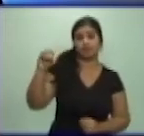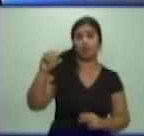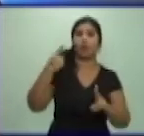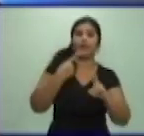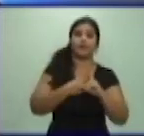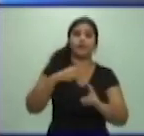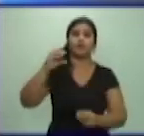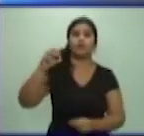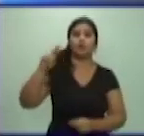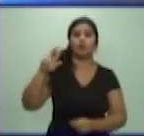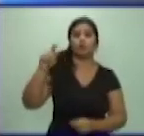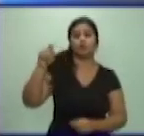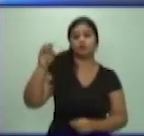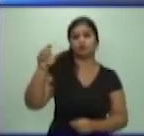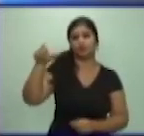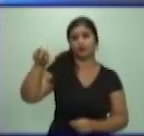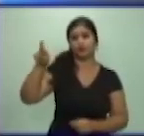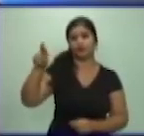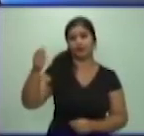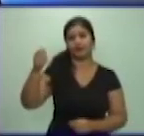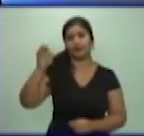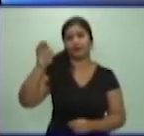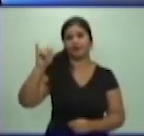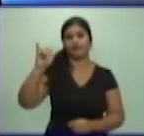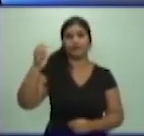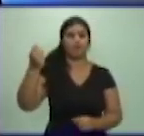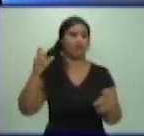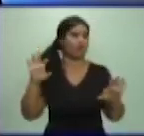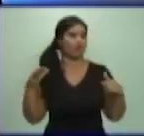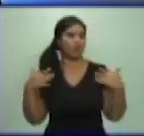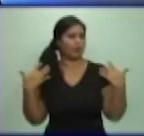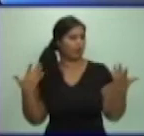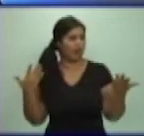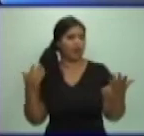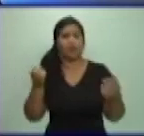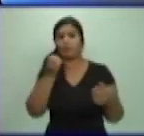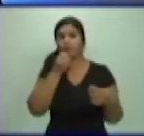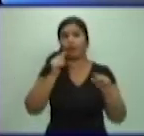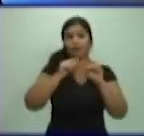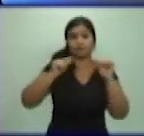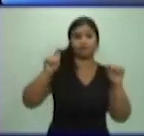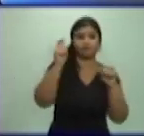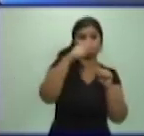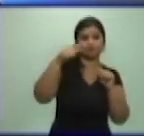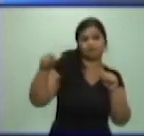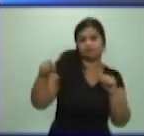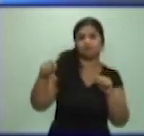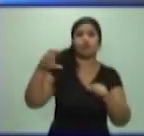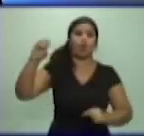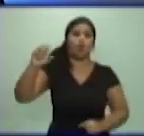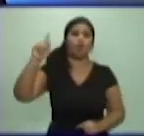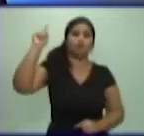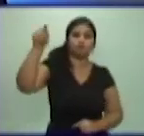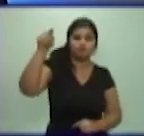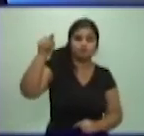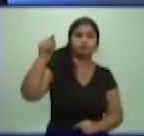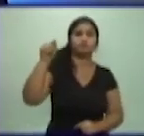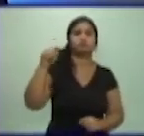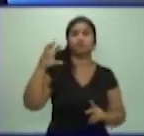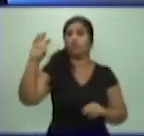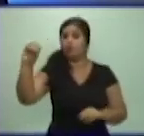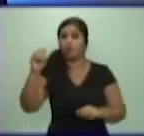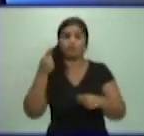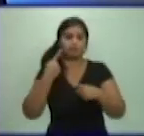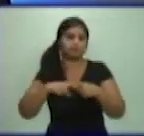Bueno, las preguntas ortográficas son muchas, puede ser de completar, puede ser de acentuar o puede ser el